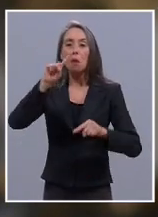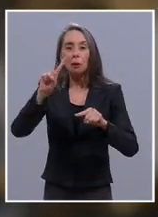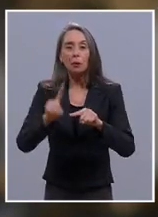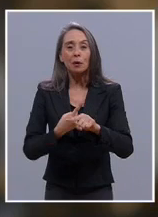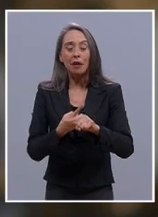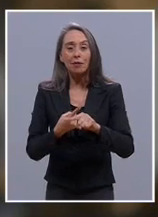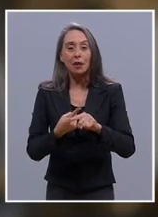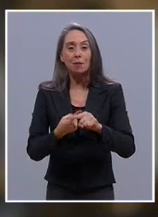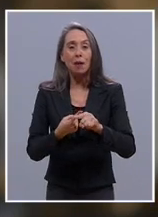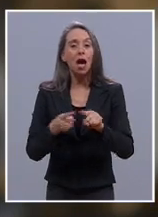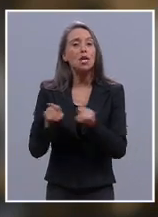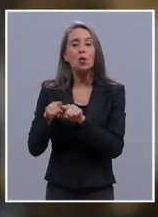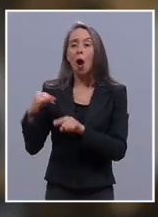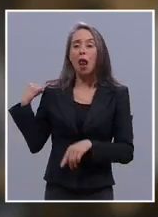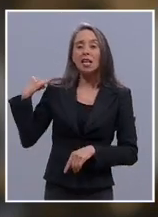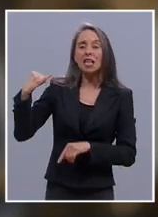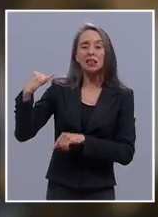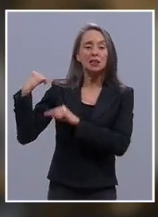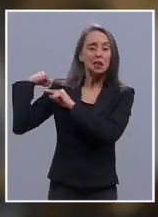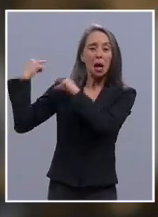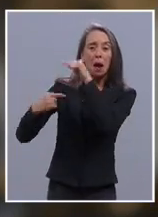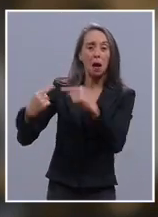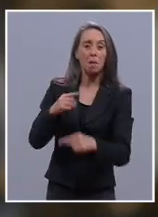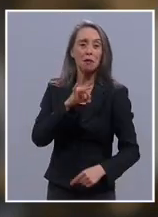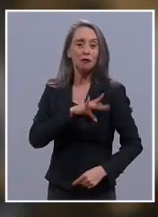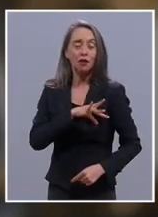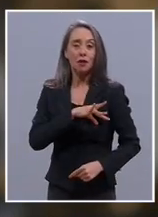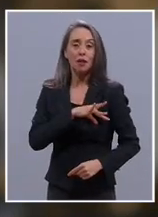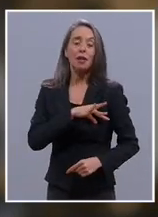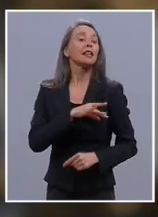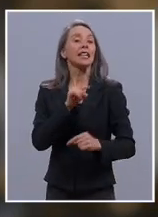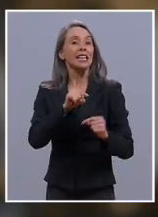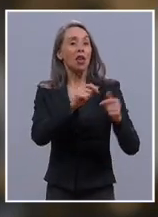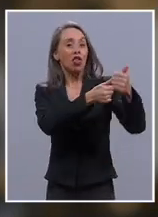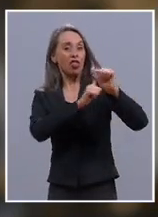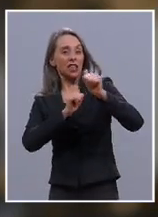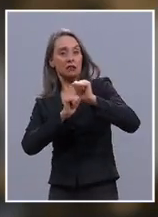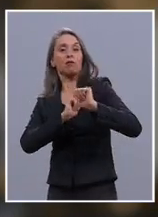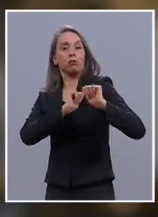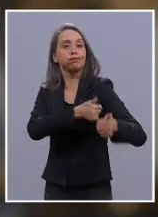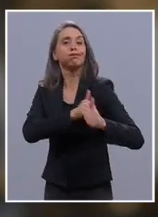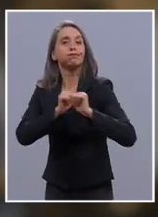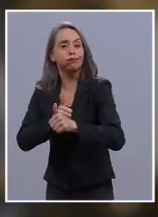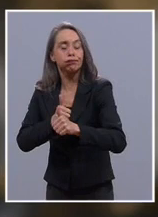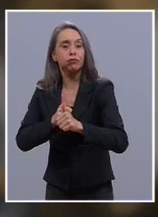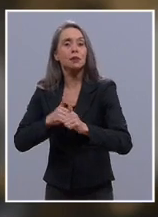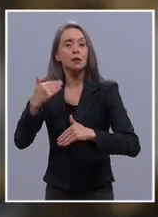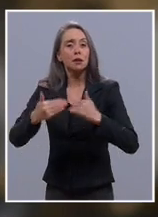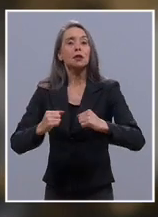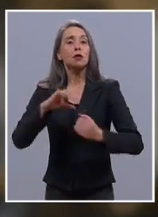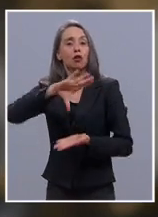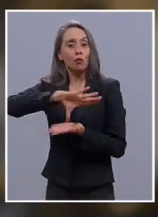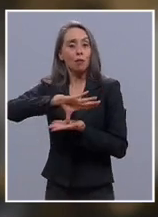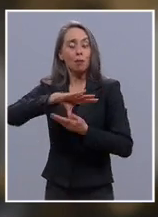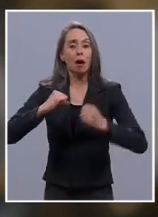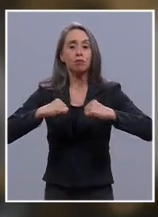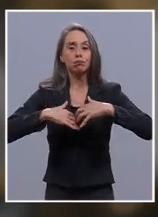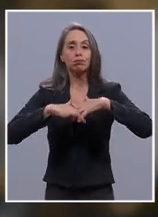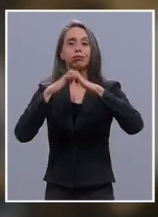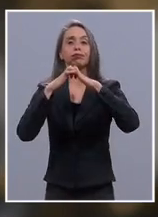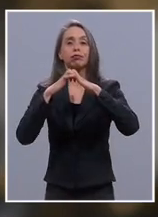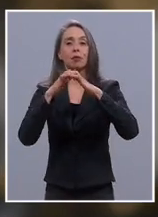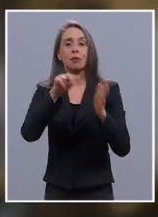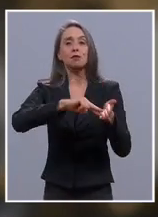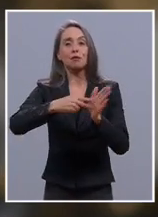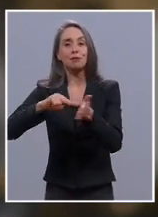más como siempre lo hemos hecho vamos a superar estos desafíos y vamos a salir fortalecidos de esta